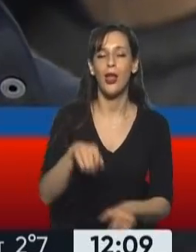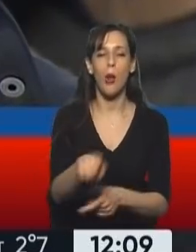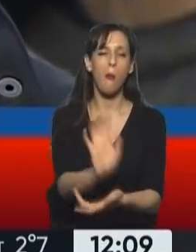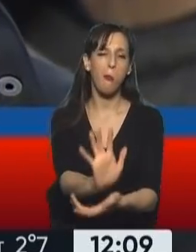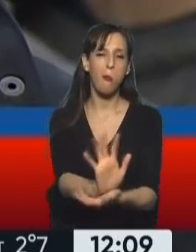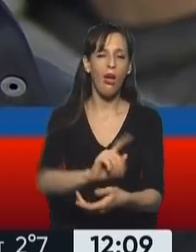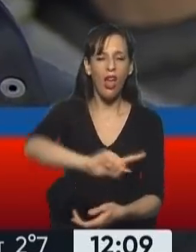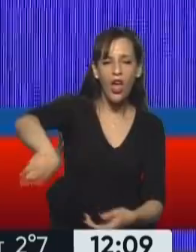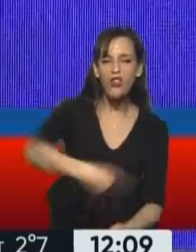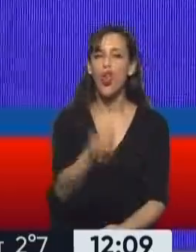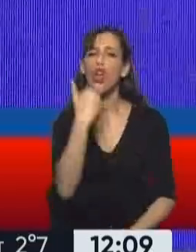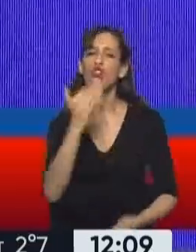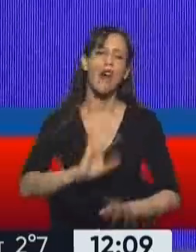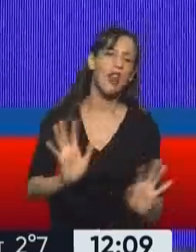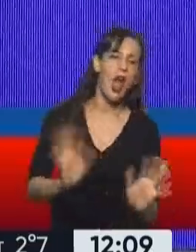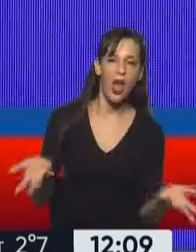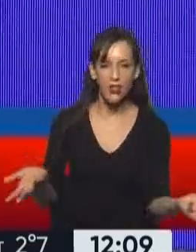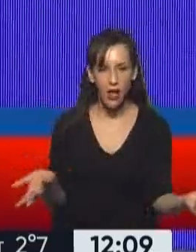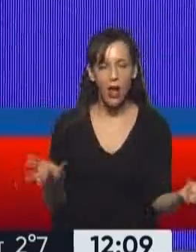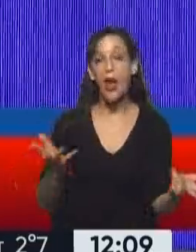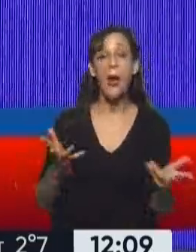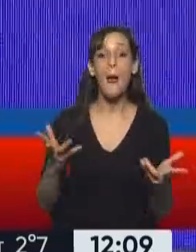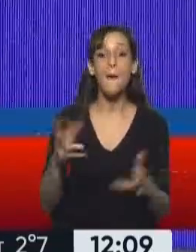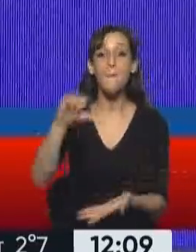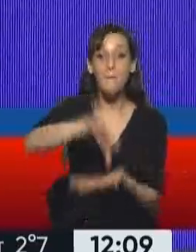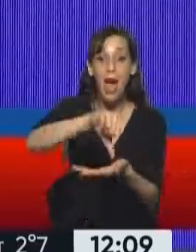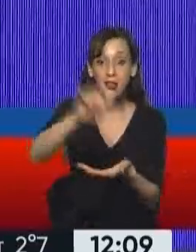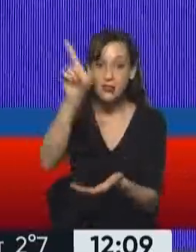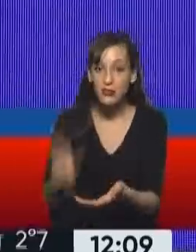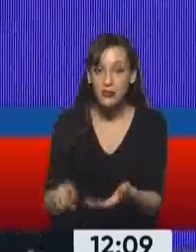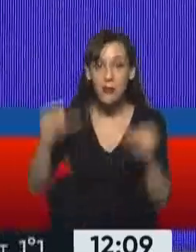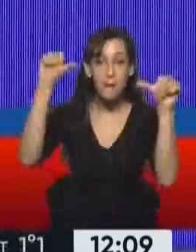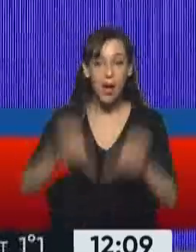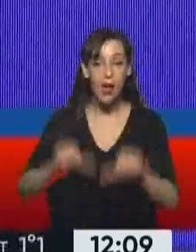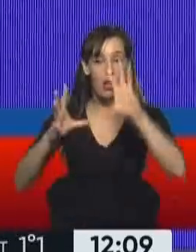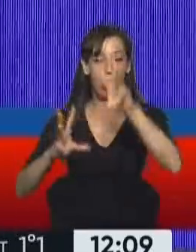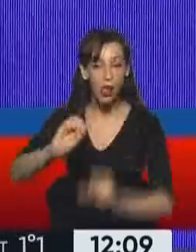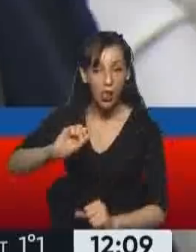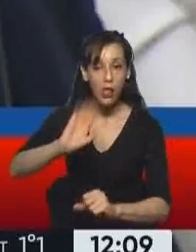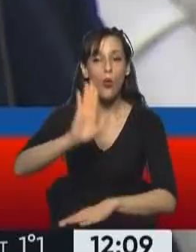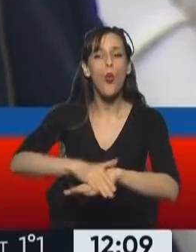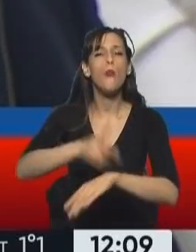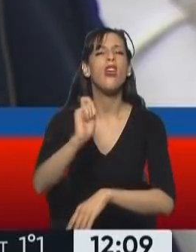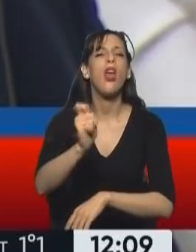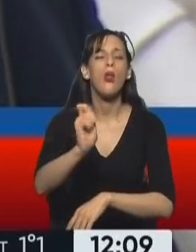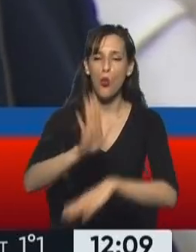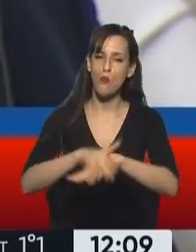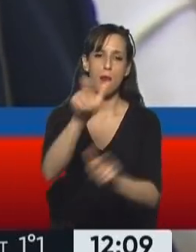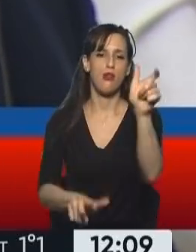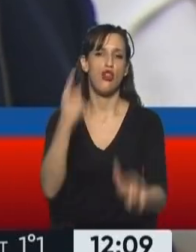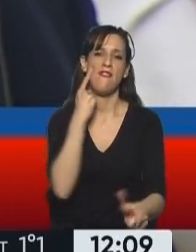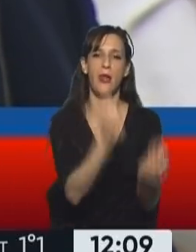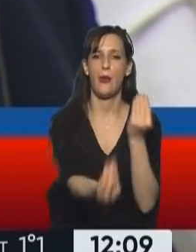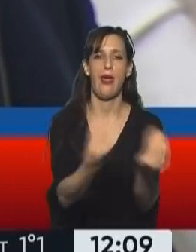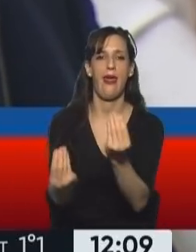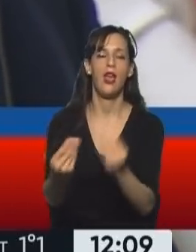cosas, que el problema de nuestro país somos quienes vivimos en él. Y no es así.